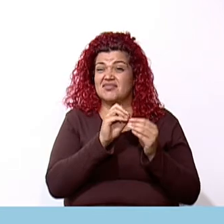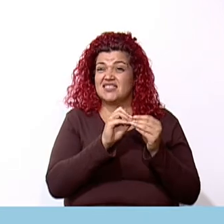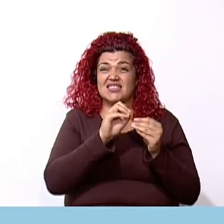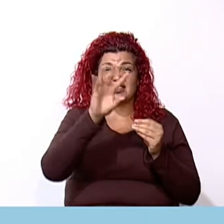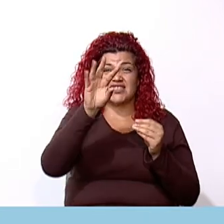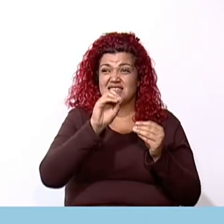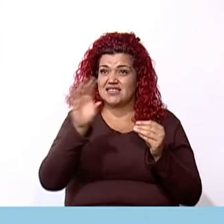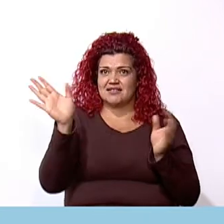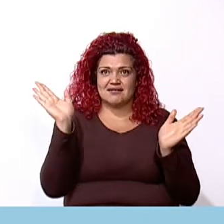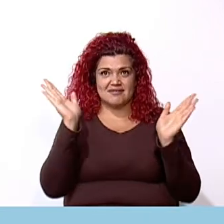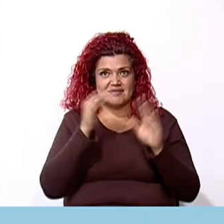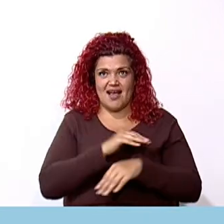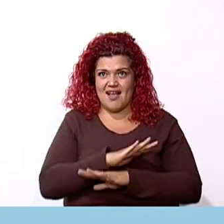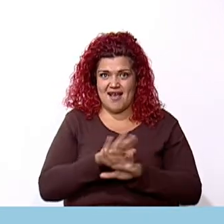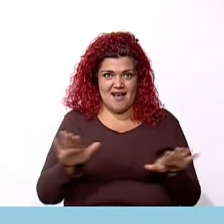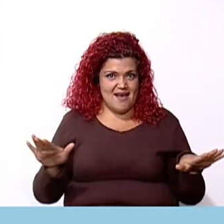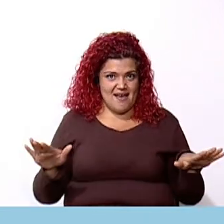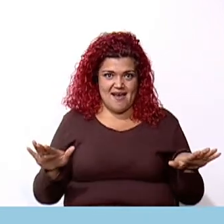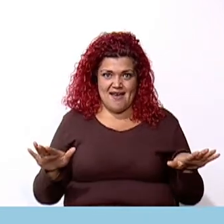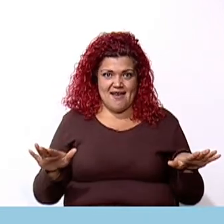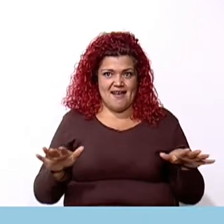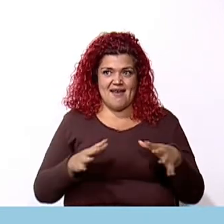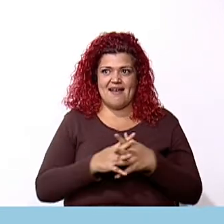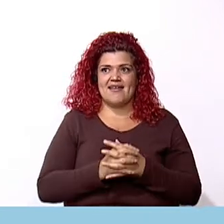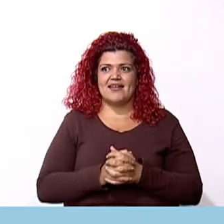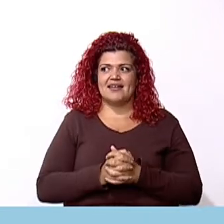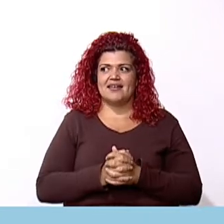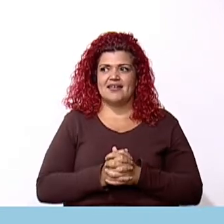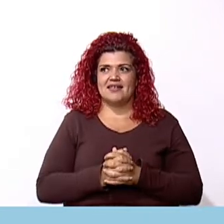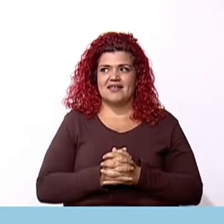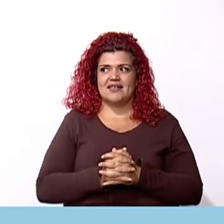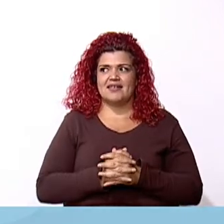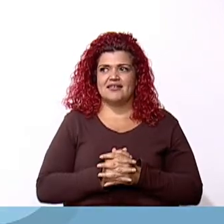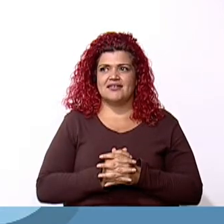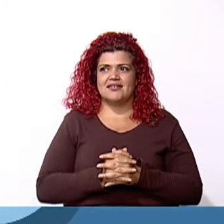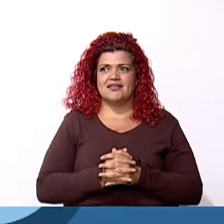de unidades que no se repartieron.